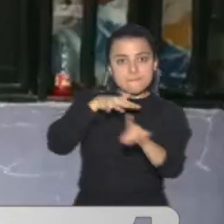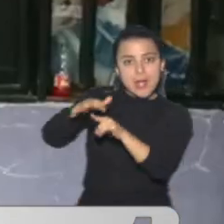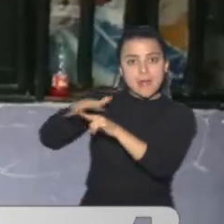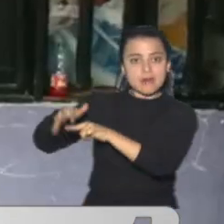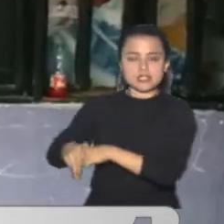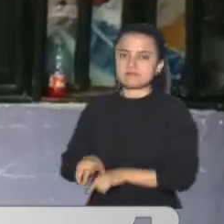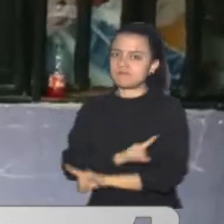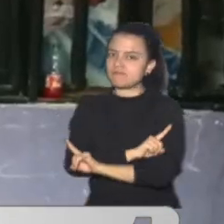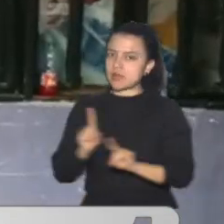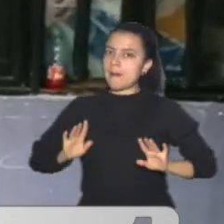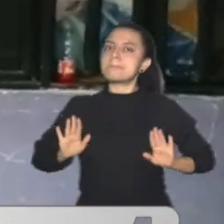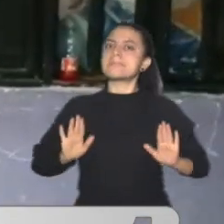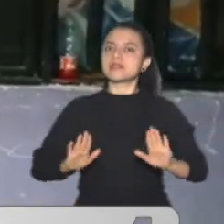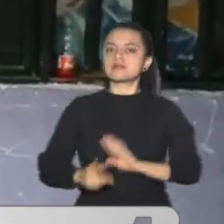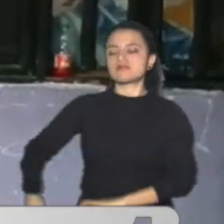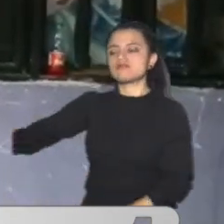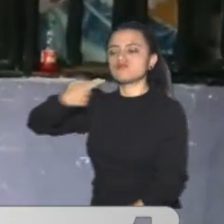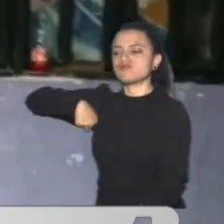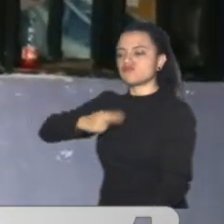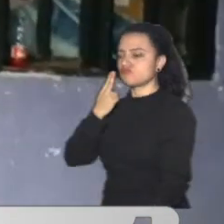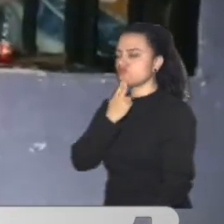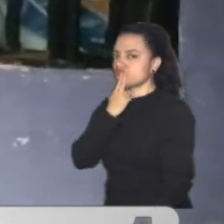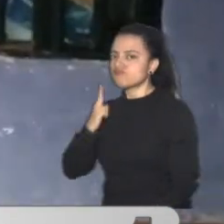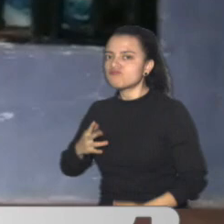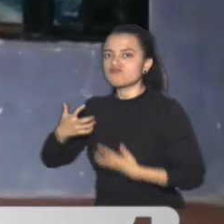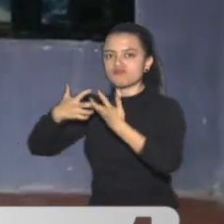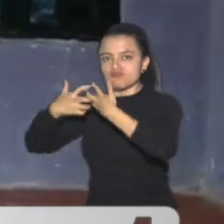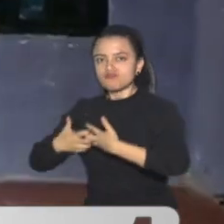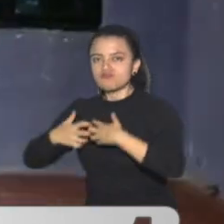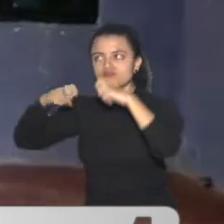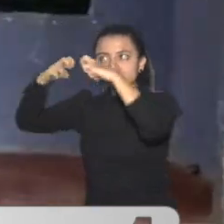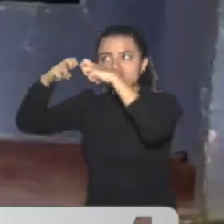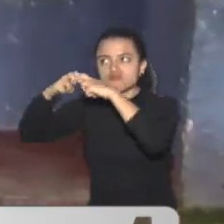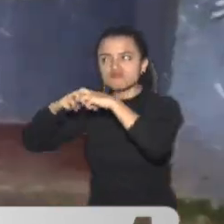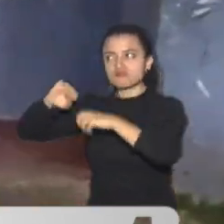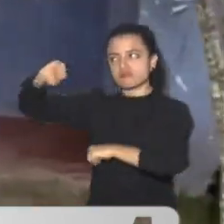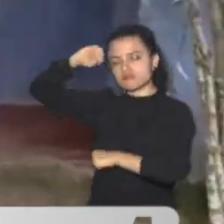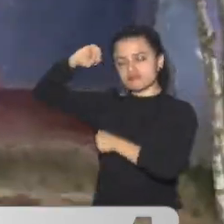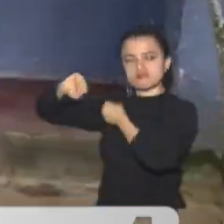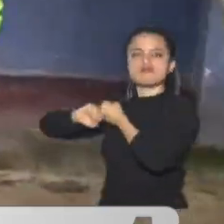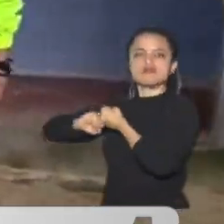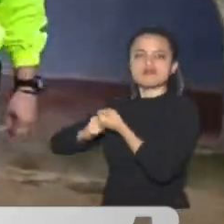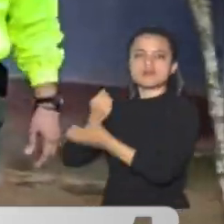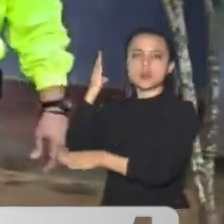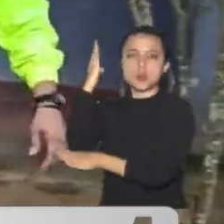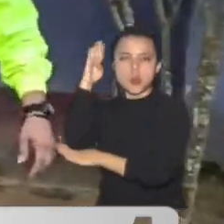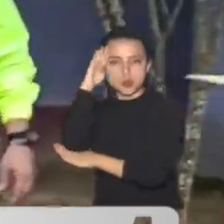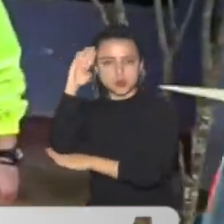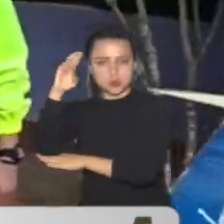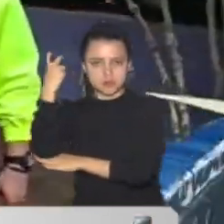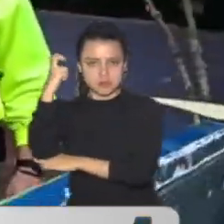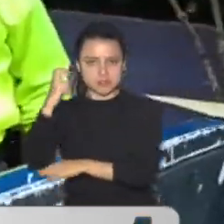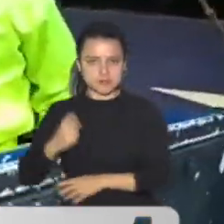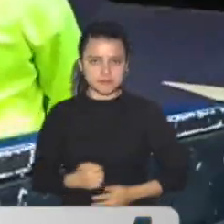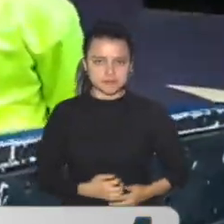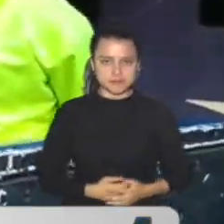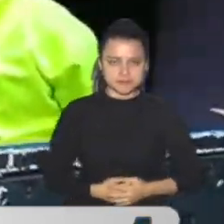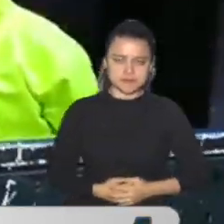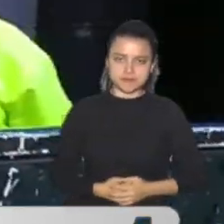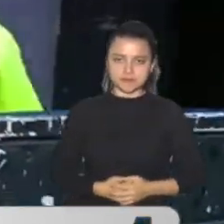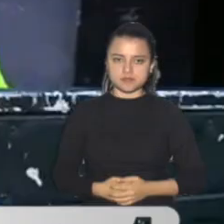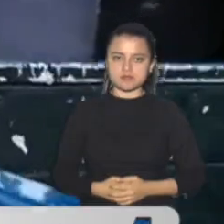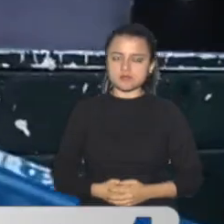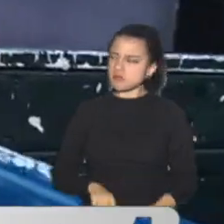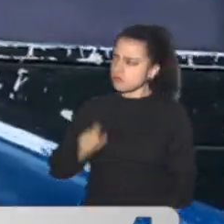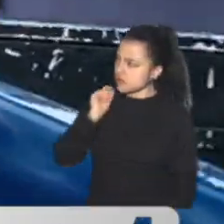este ha sido un compromiso de la compañía y hemos tenido el apoyo permanente de la policía y la fiscalía para combatirlos ha dicho usted